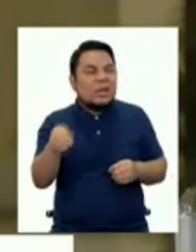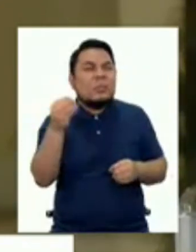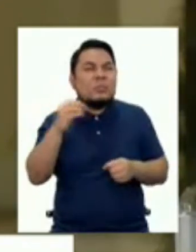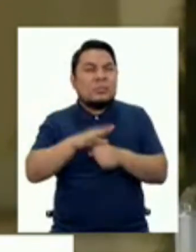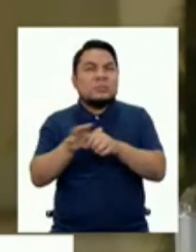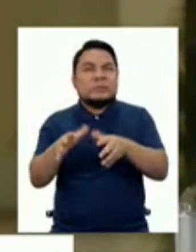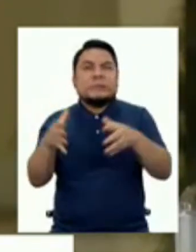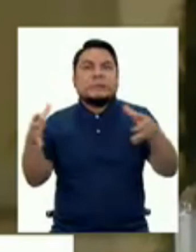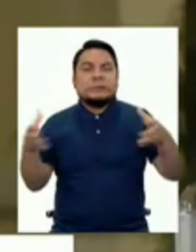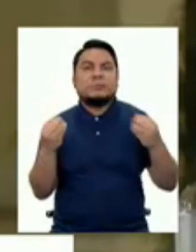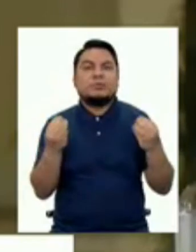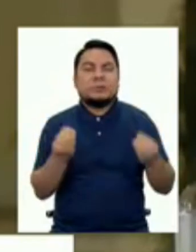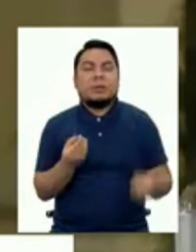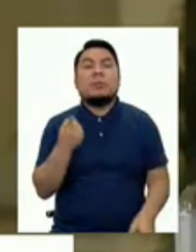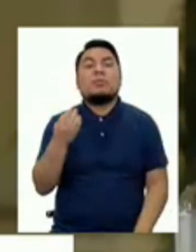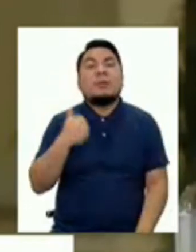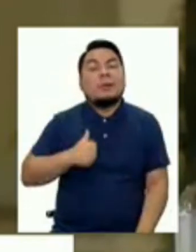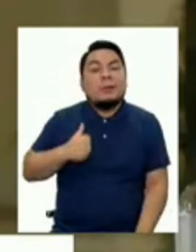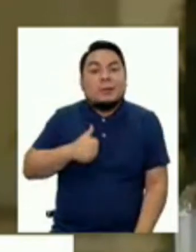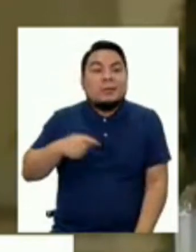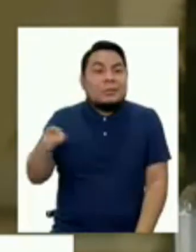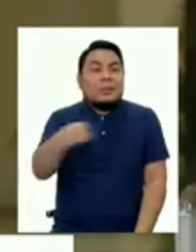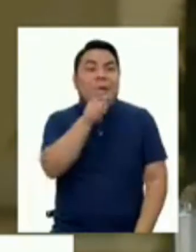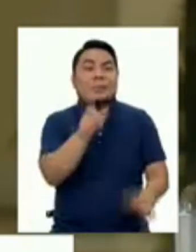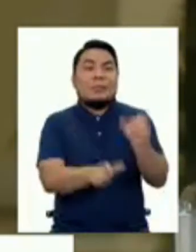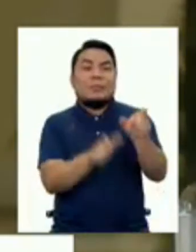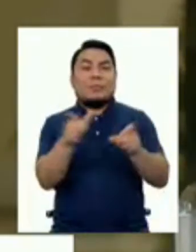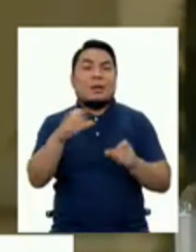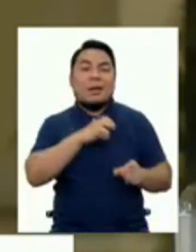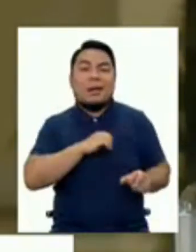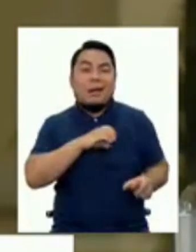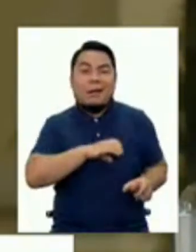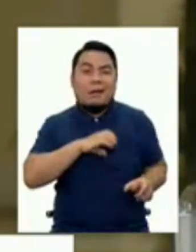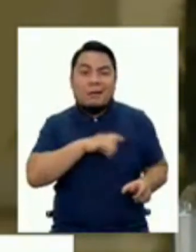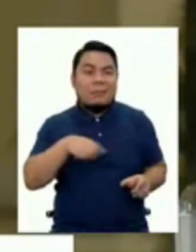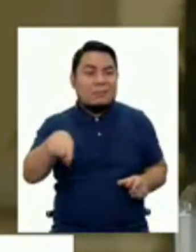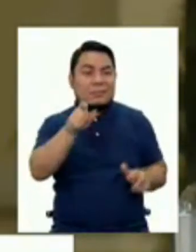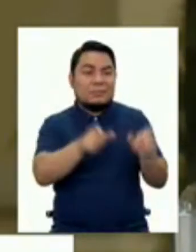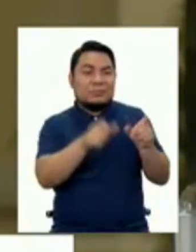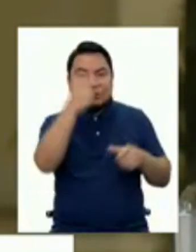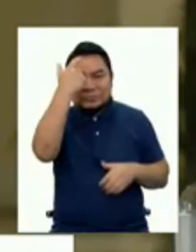porque el comportamiento humano había ido